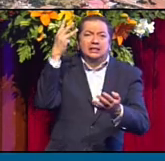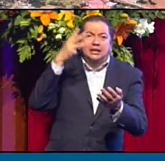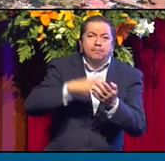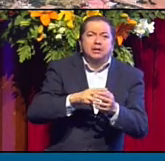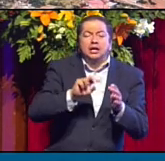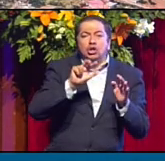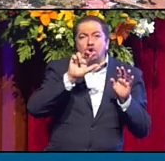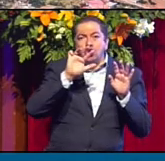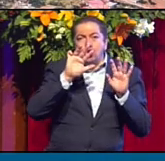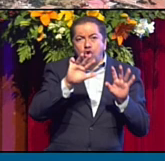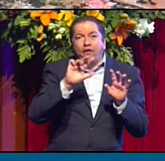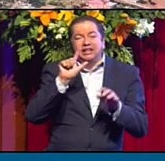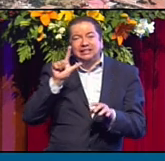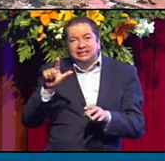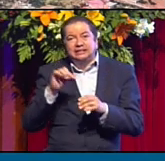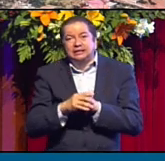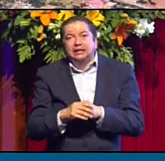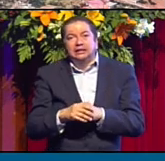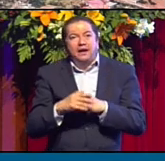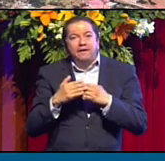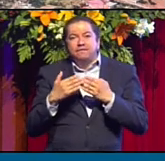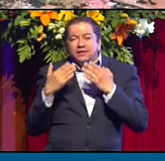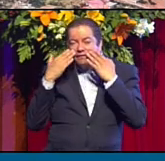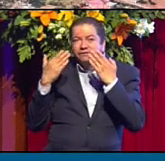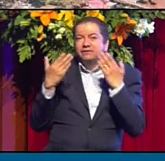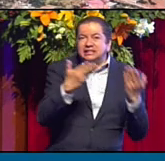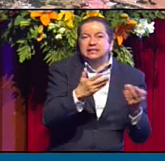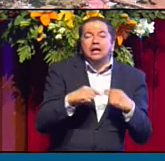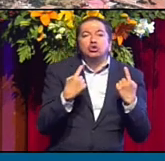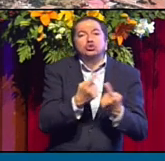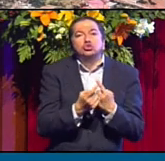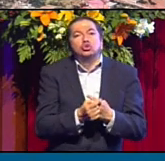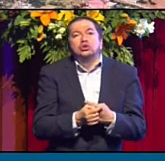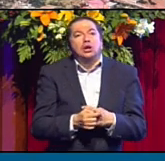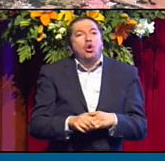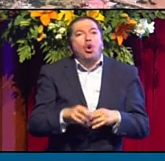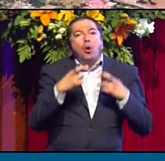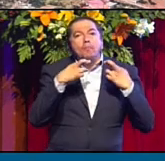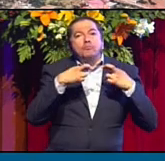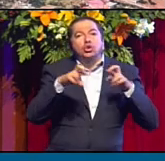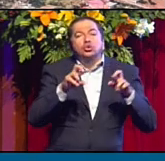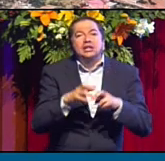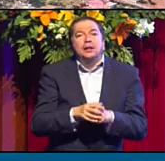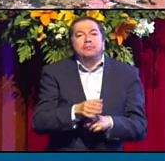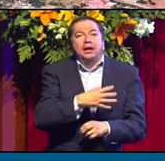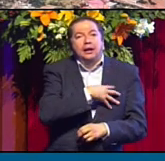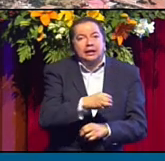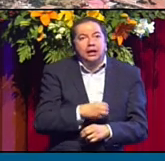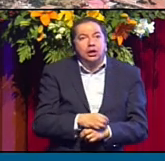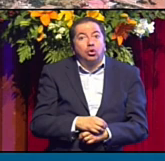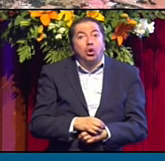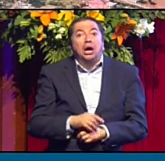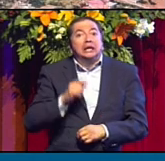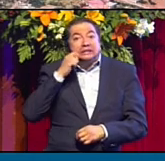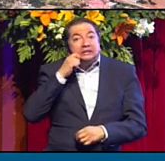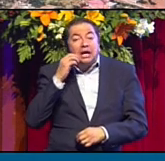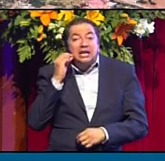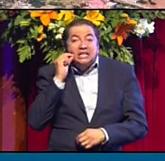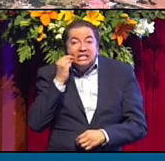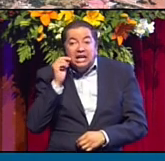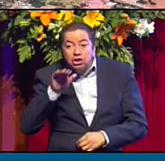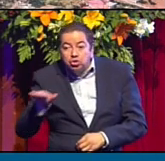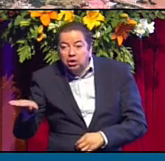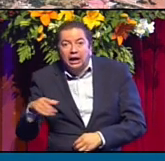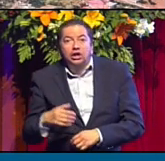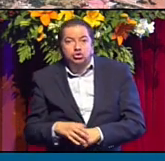visitas. La verdad es que es un espacio para la educación, es una ventana para el saber, es una oportunidad para que nuestros hijos, nietos, tengan